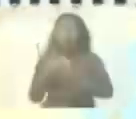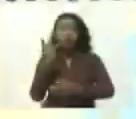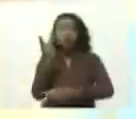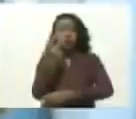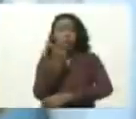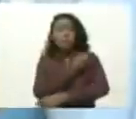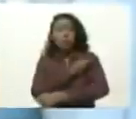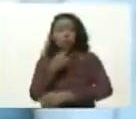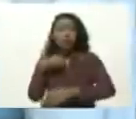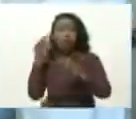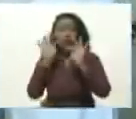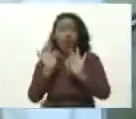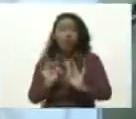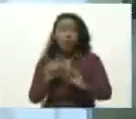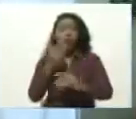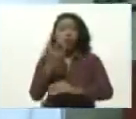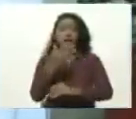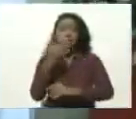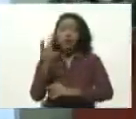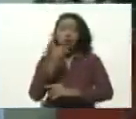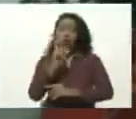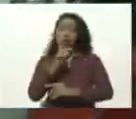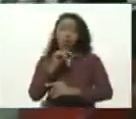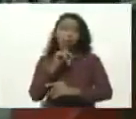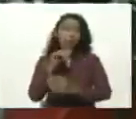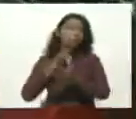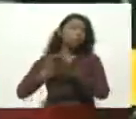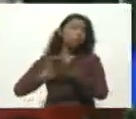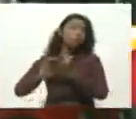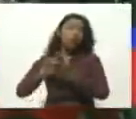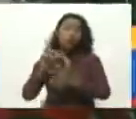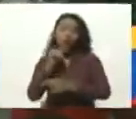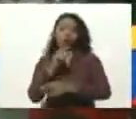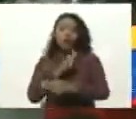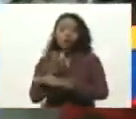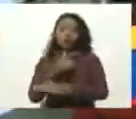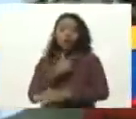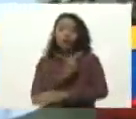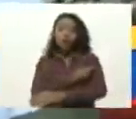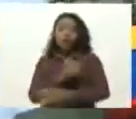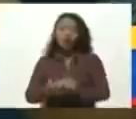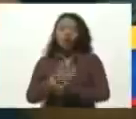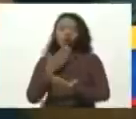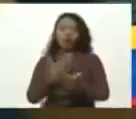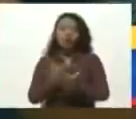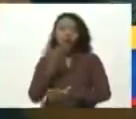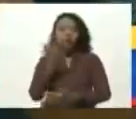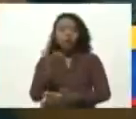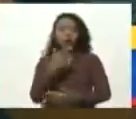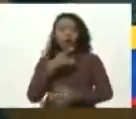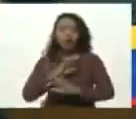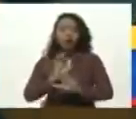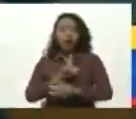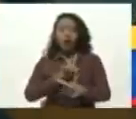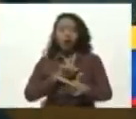De tal manera que, como usted lo ha dicho, no hay excusa para no estar vacunado, y nuestro estado Anzoátegui, gracias a usted, tiene garantizadas todas las vacunas.